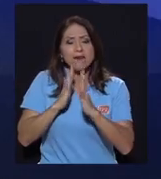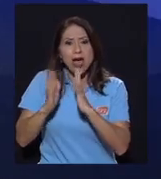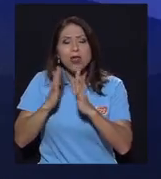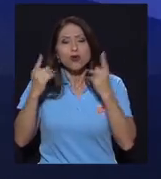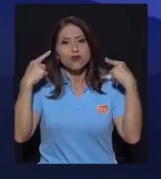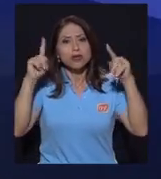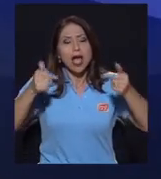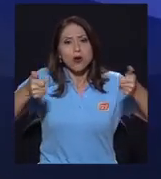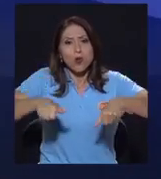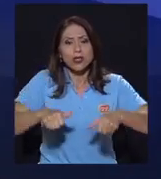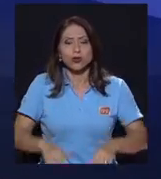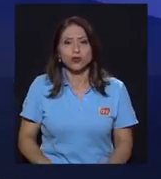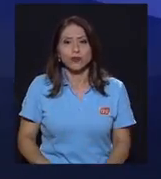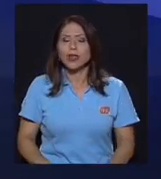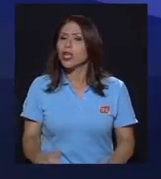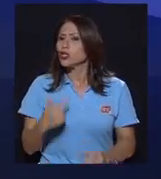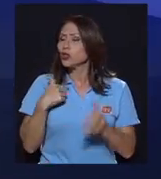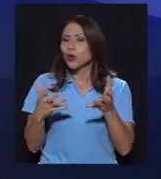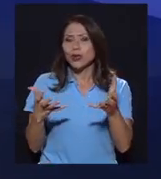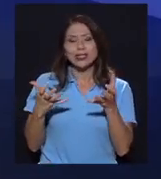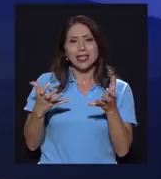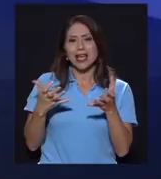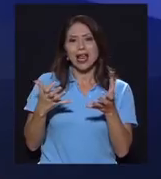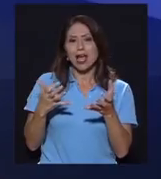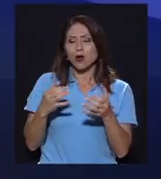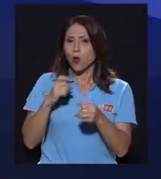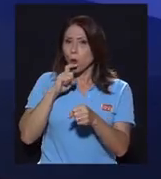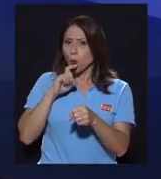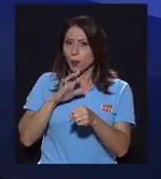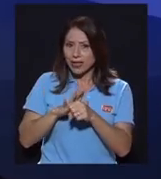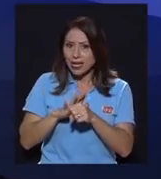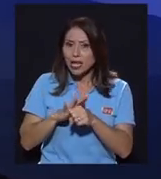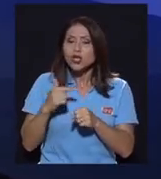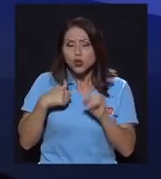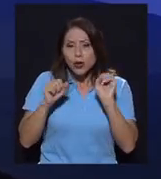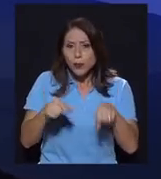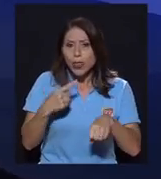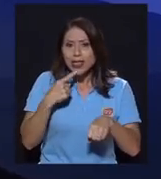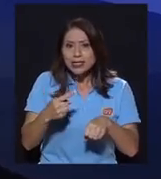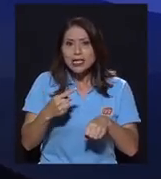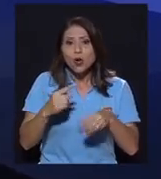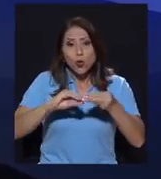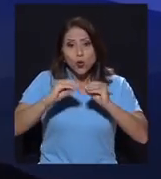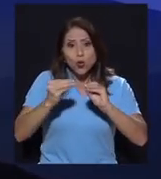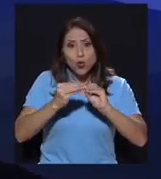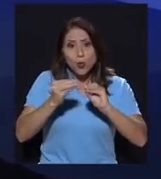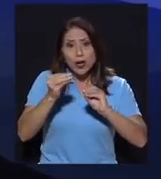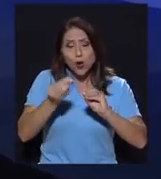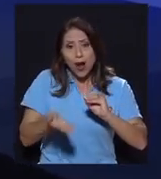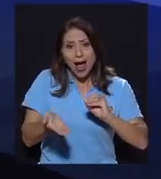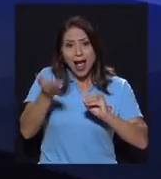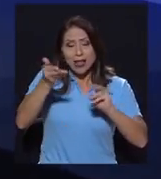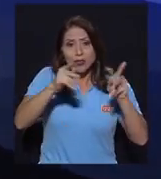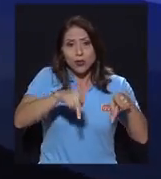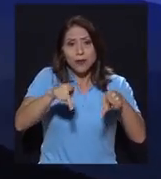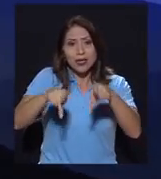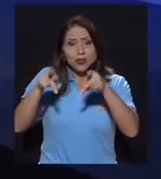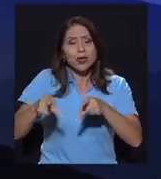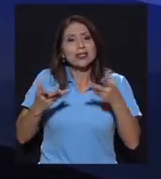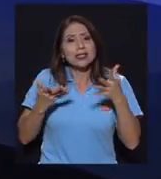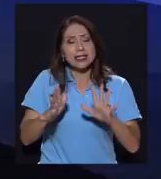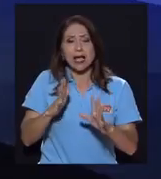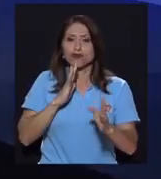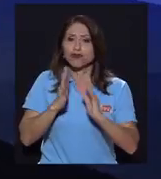mire yo no quisiera comprometer si le puedo decir que hay un alto número de personas con las que hemos